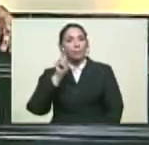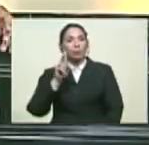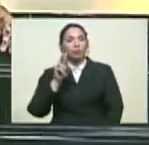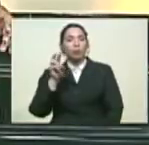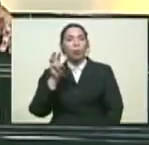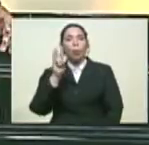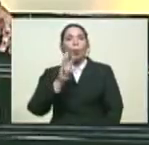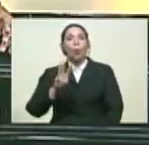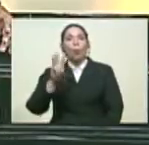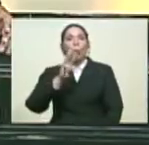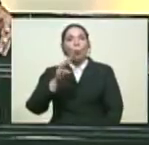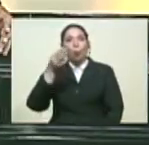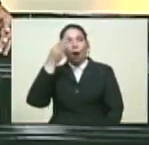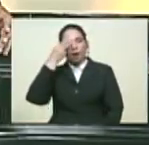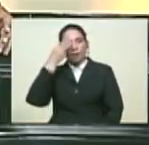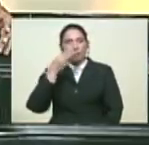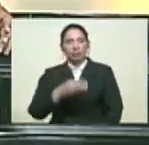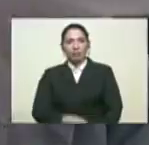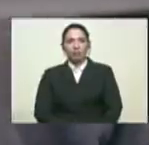por aquí presente también,